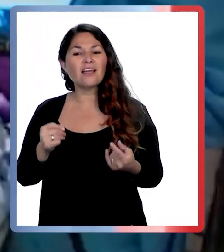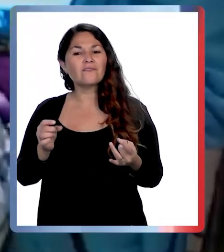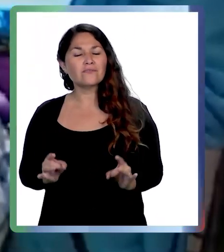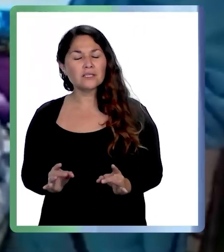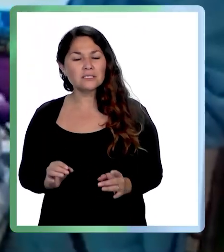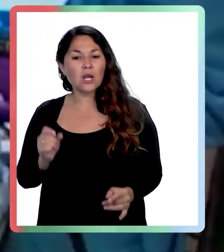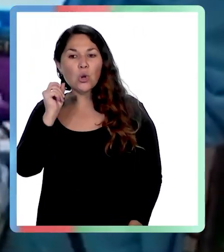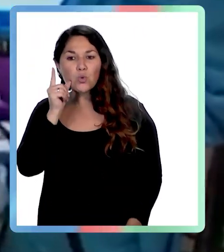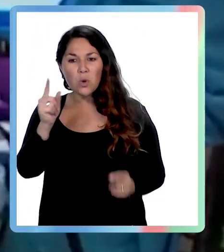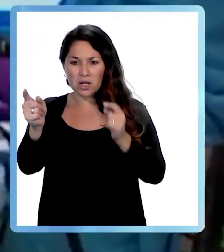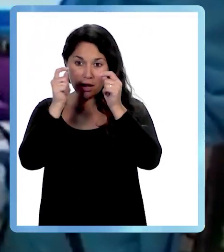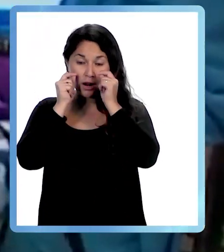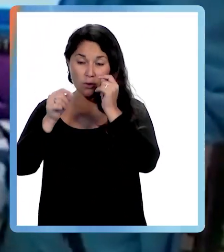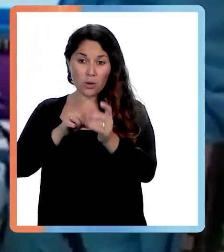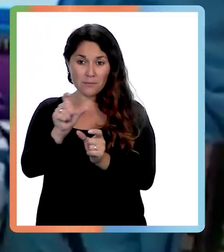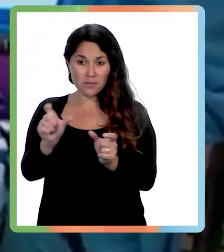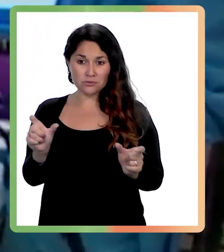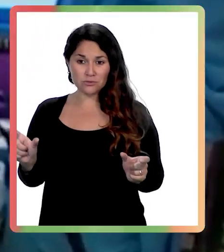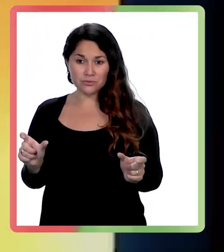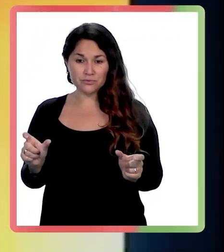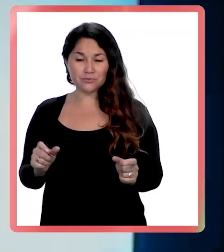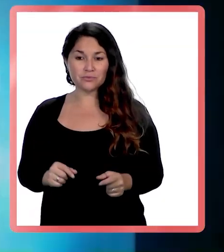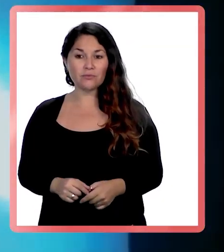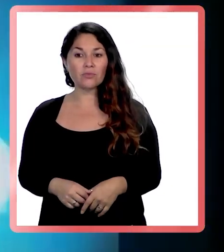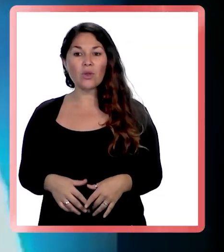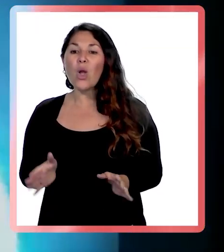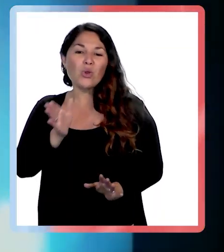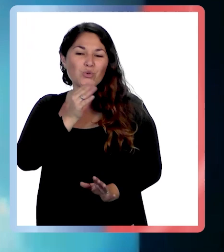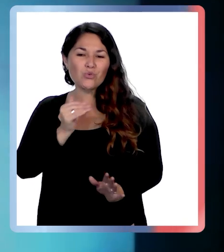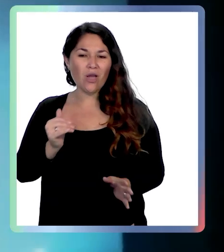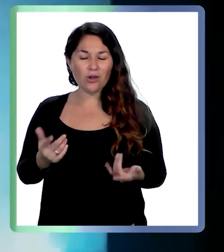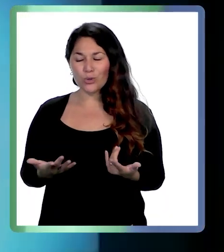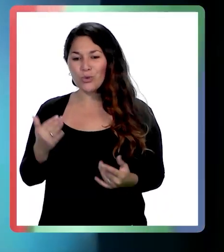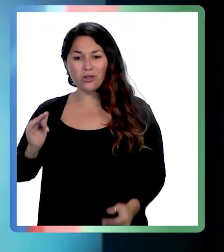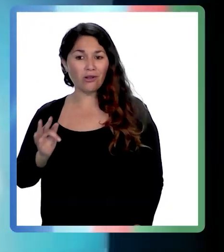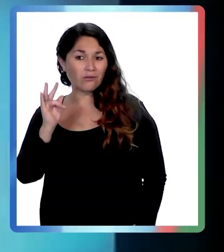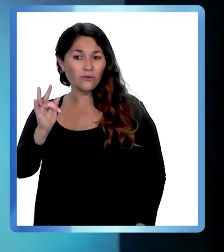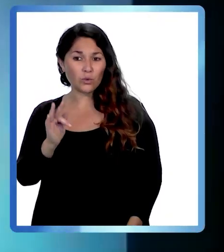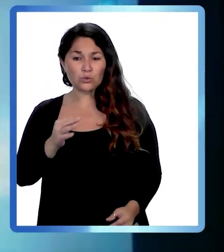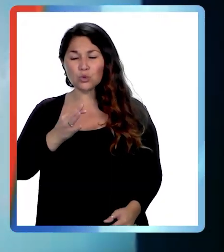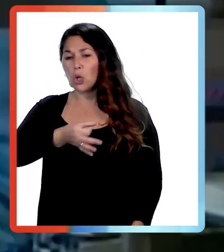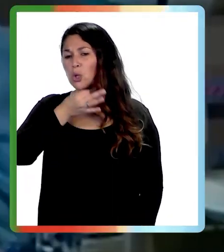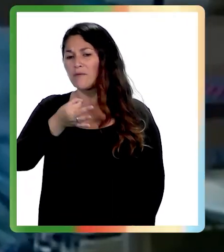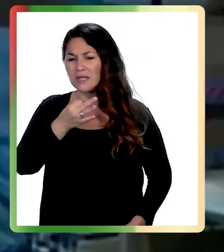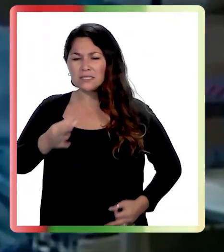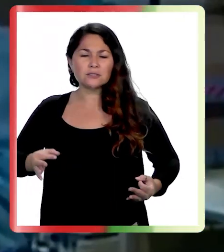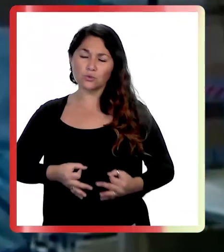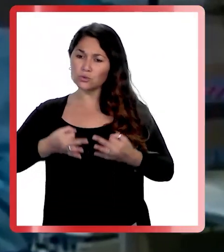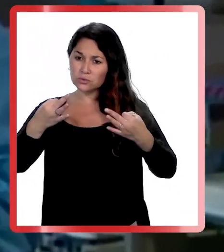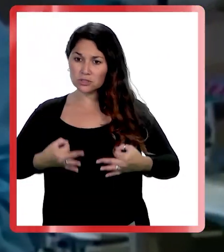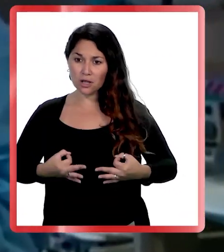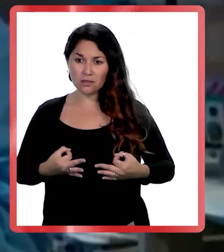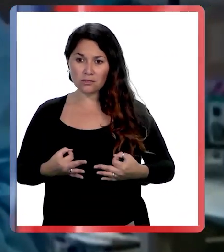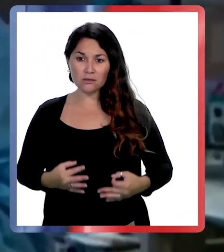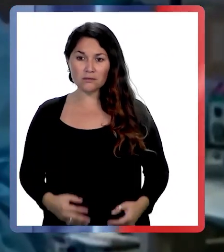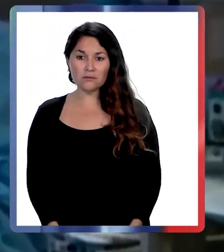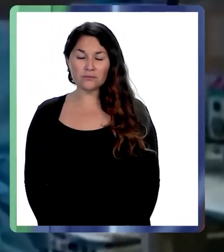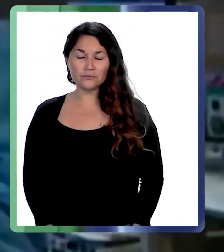otra forma el riesgo de esa población. Como no va a existir probablemente una recomendación tan